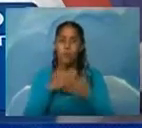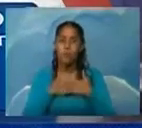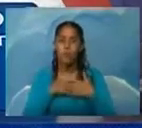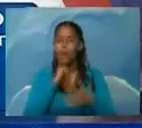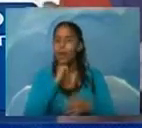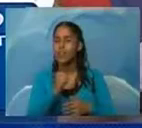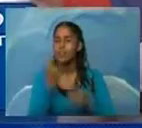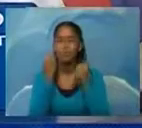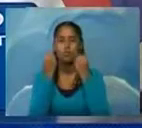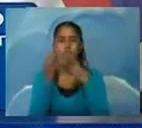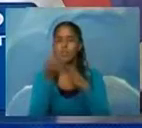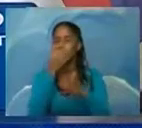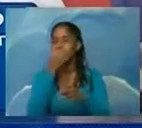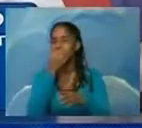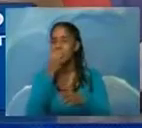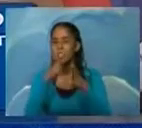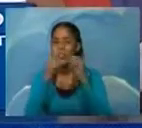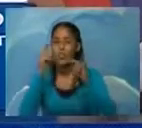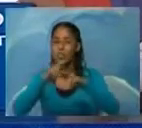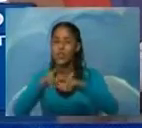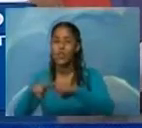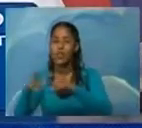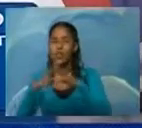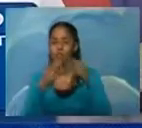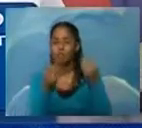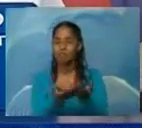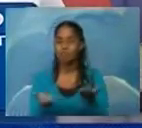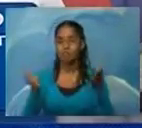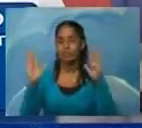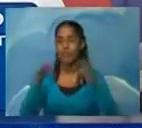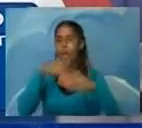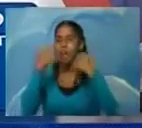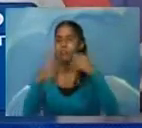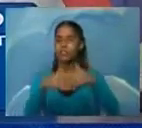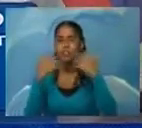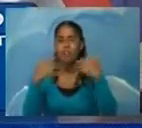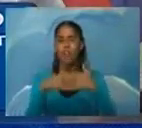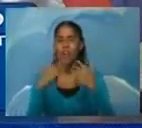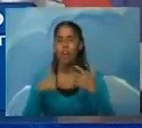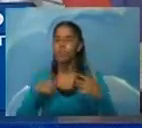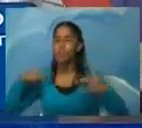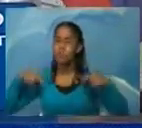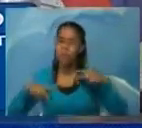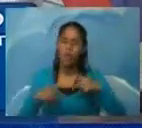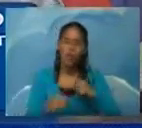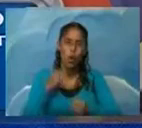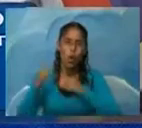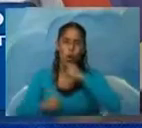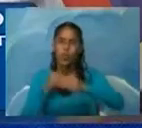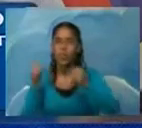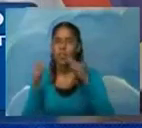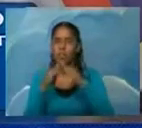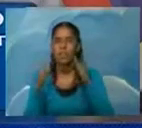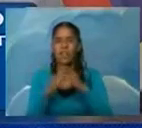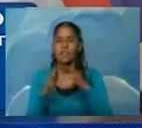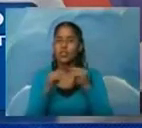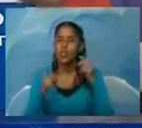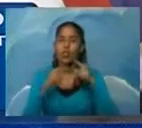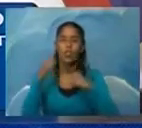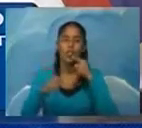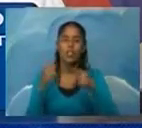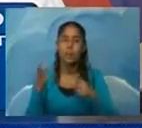puro vegetal. Y mire cómo estoy de avispado. Yo bajo corriendo de la casa mía para acá. Todos los días me